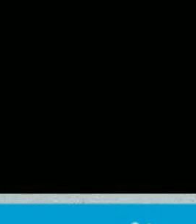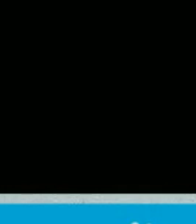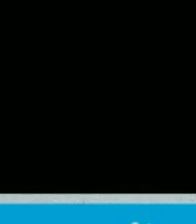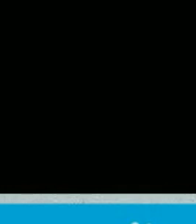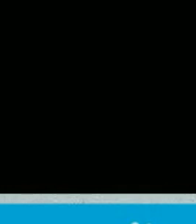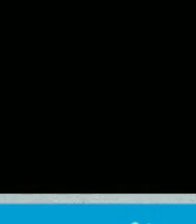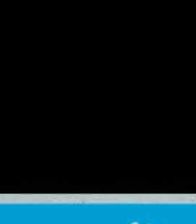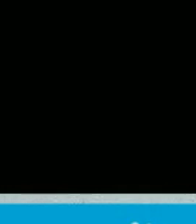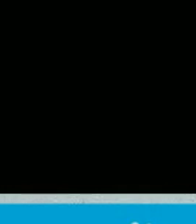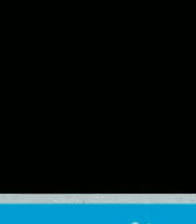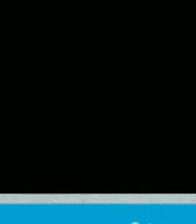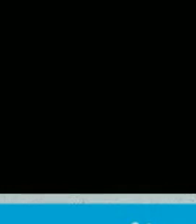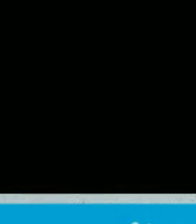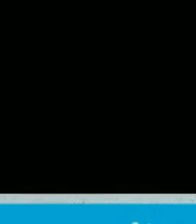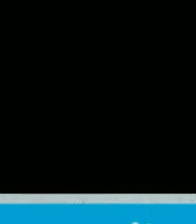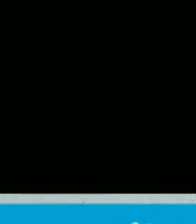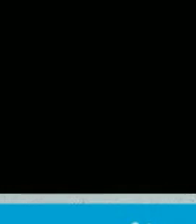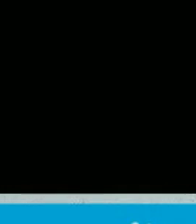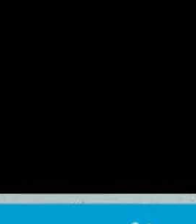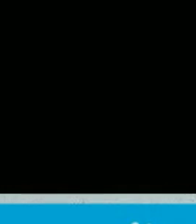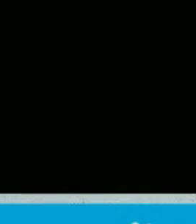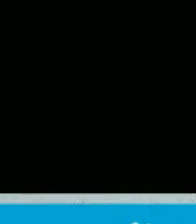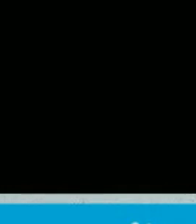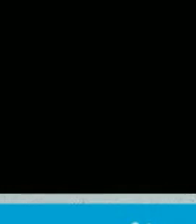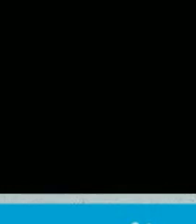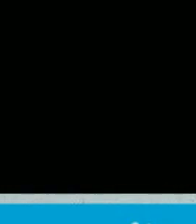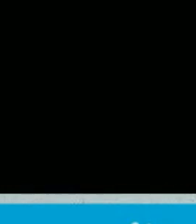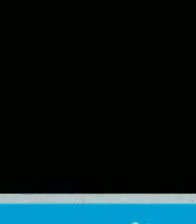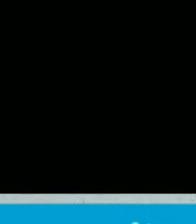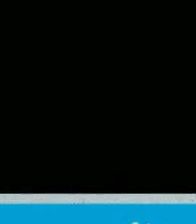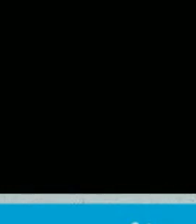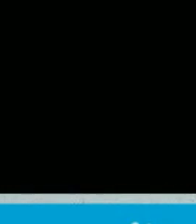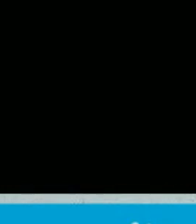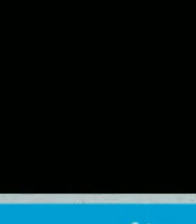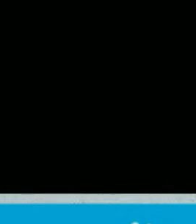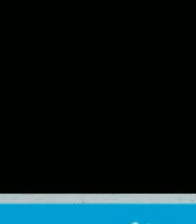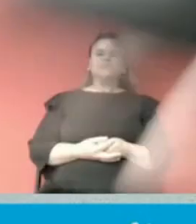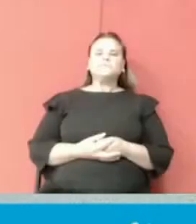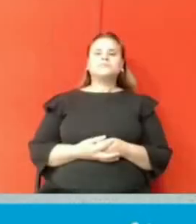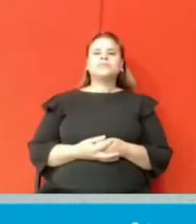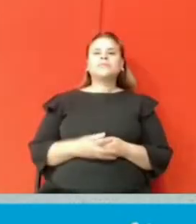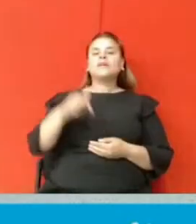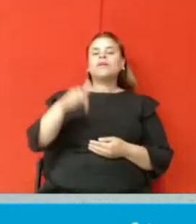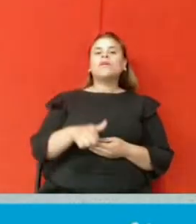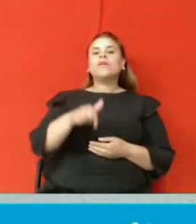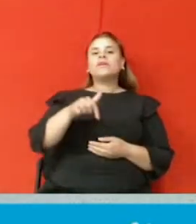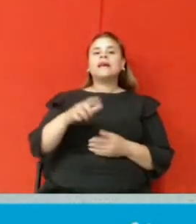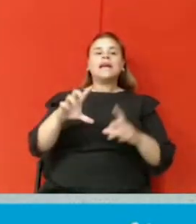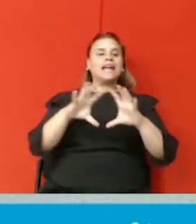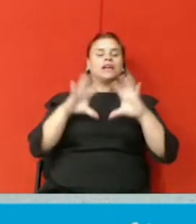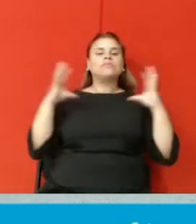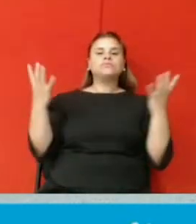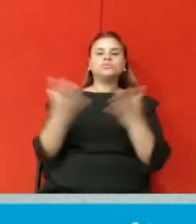en la cual continúa presentándose este flagelo que arrasa en todo el mundo, es a veces difícil ser optimista sobre